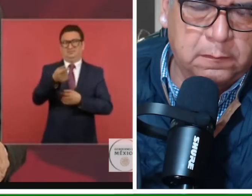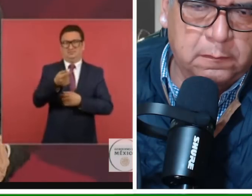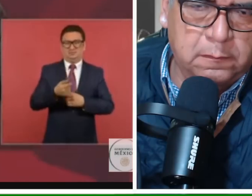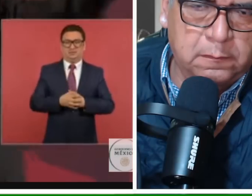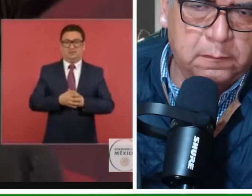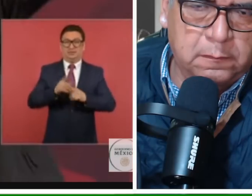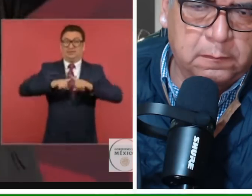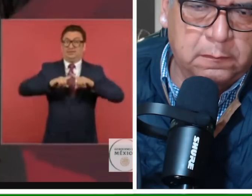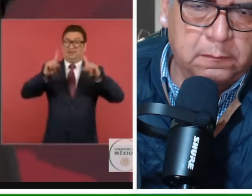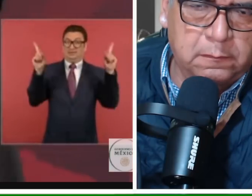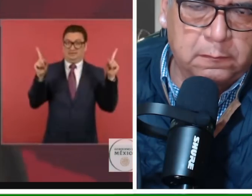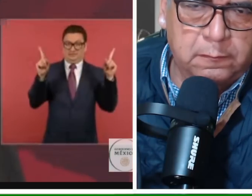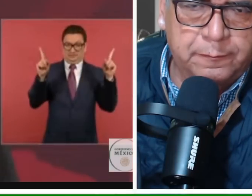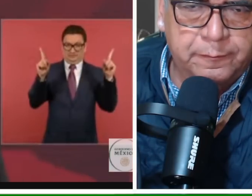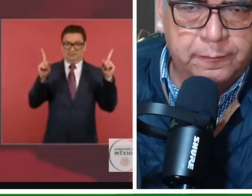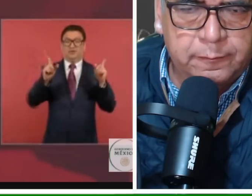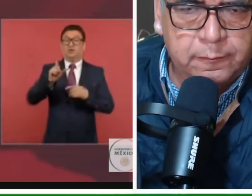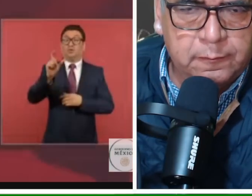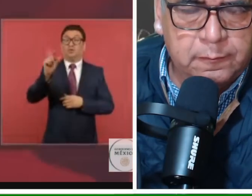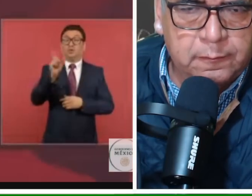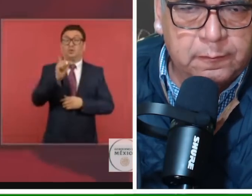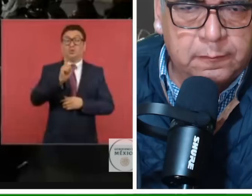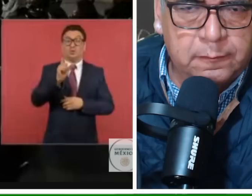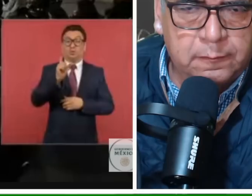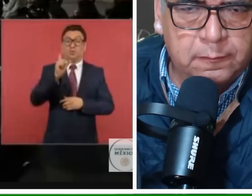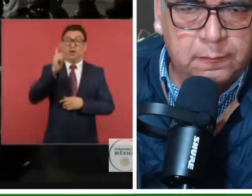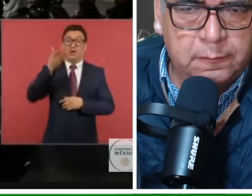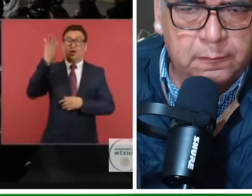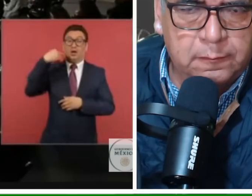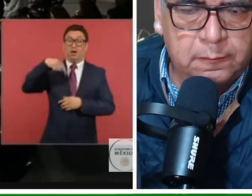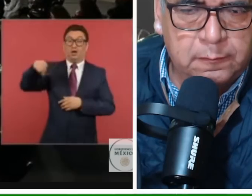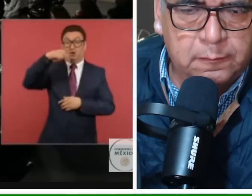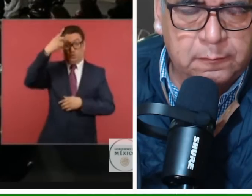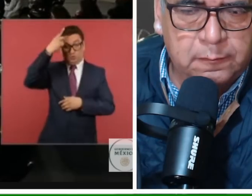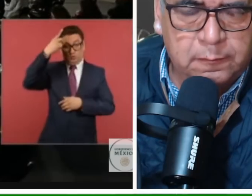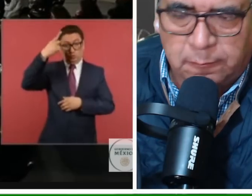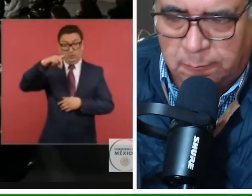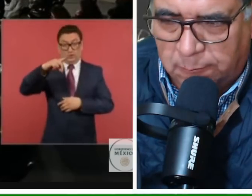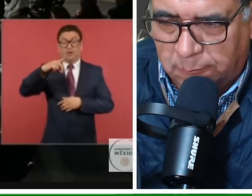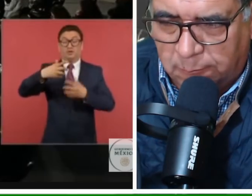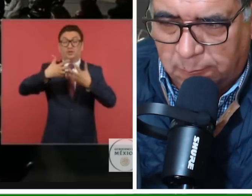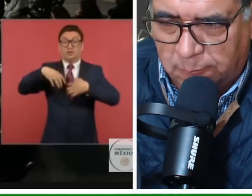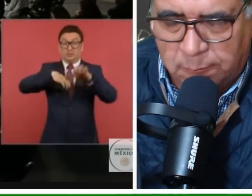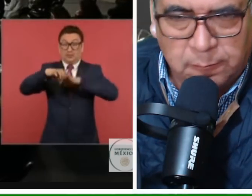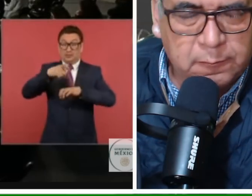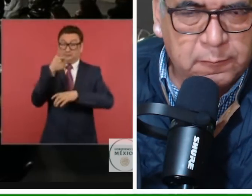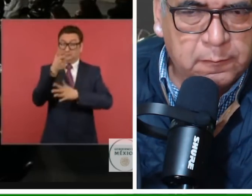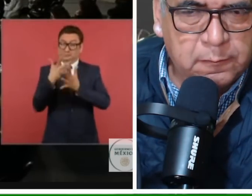en comparación con lo que obtenían los dueños de las corporaciones